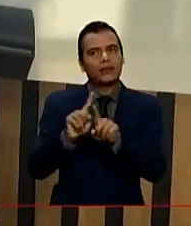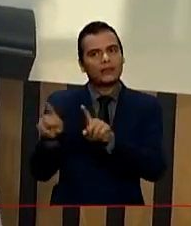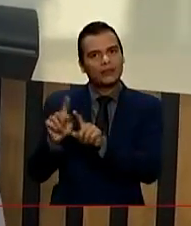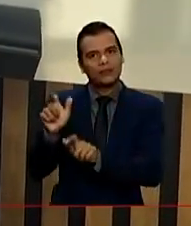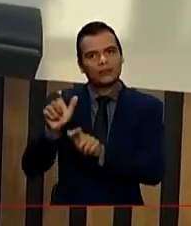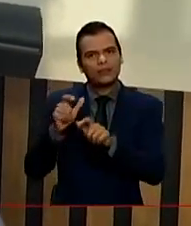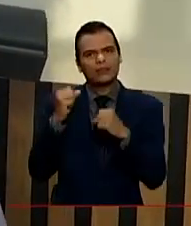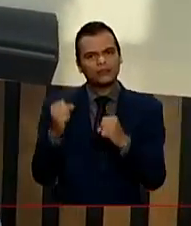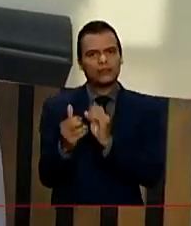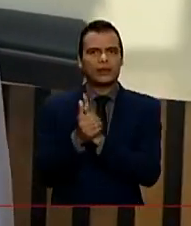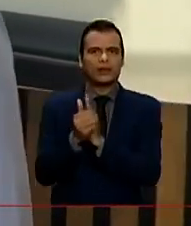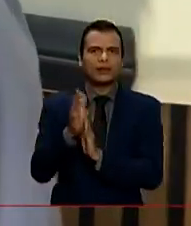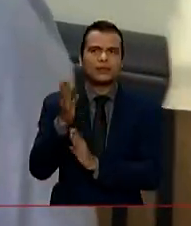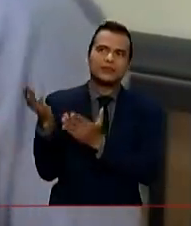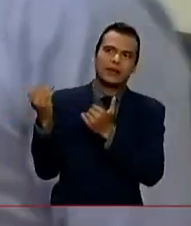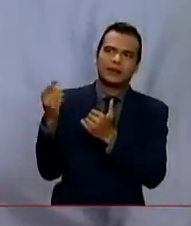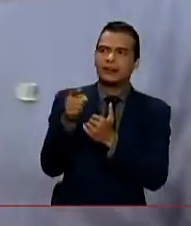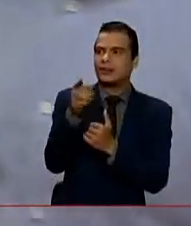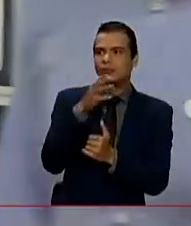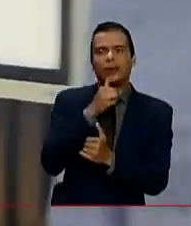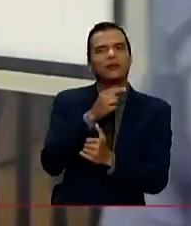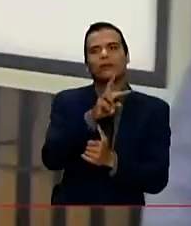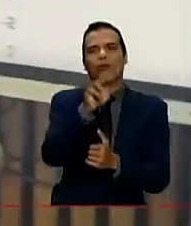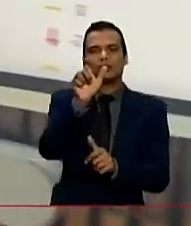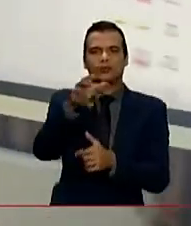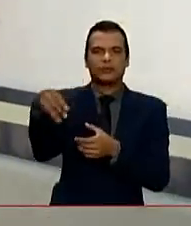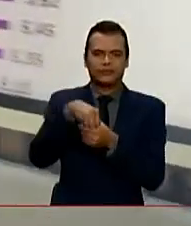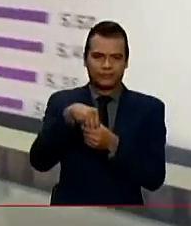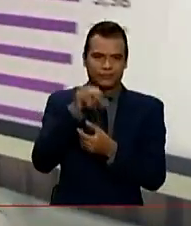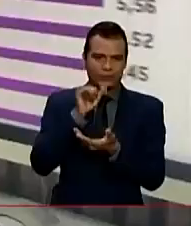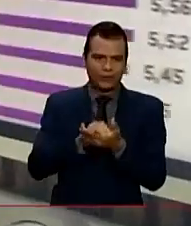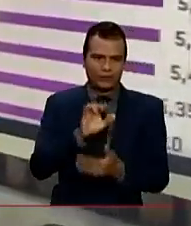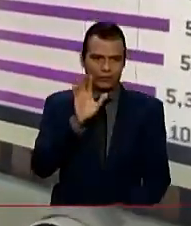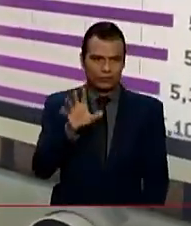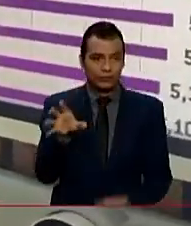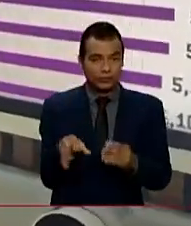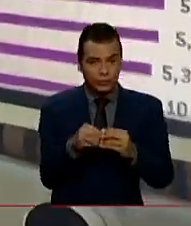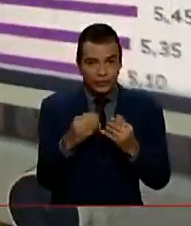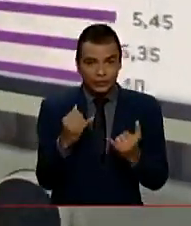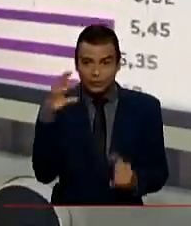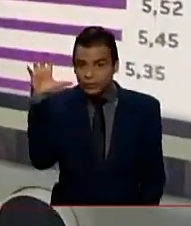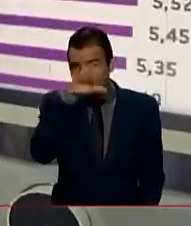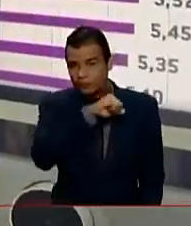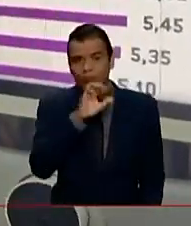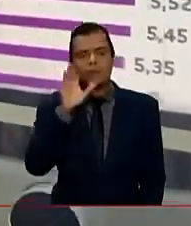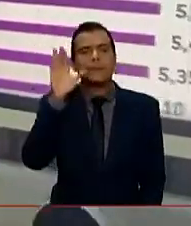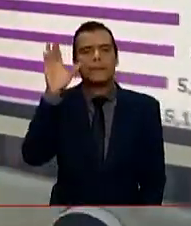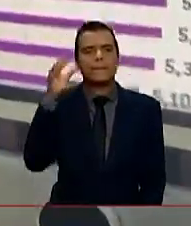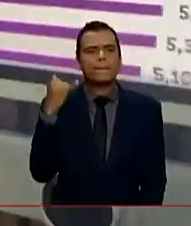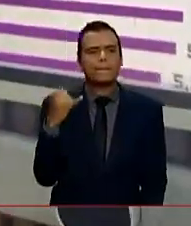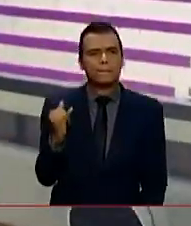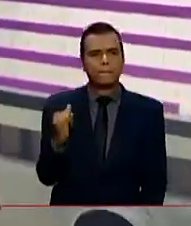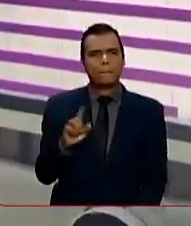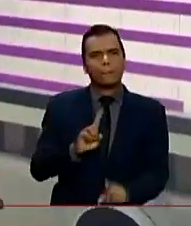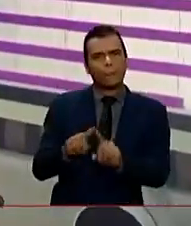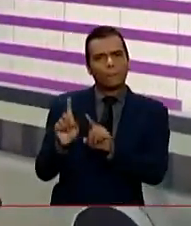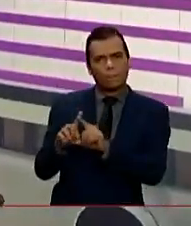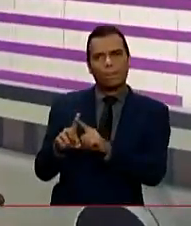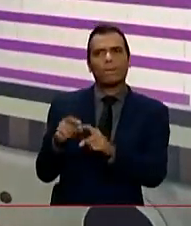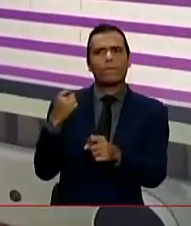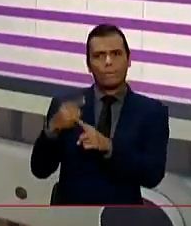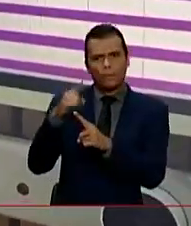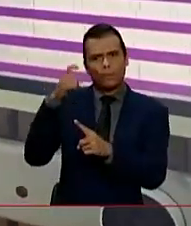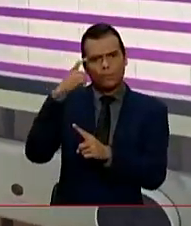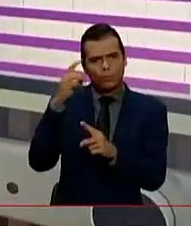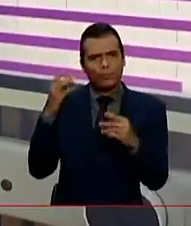mejor desarrollado. Carlos, muchísimas gracias. Y miren, lo que muestra este informe también es la gestión que ha desarrollado los gobiernos salientes